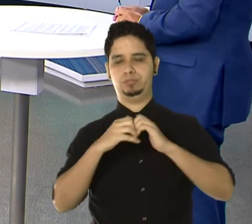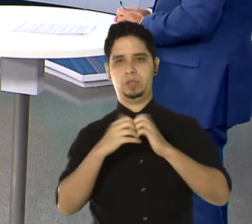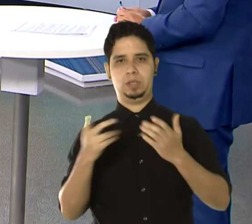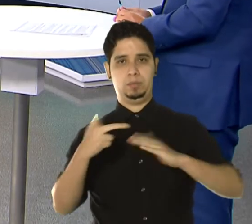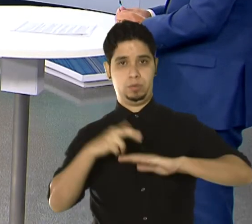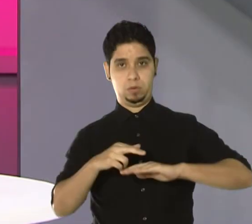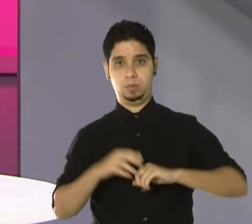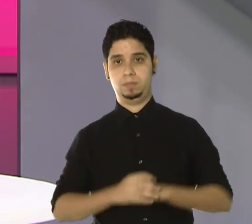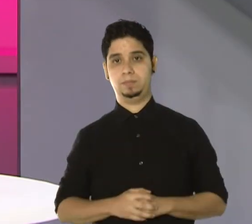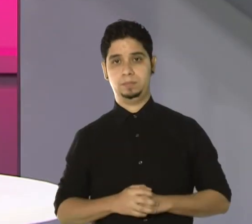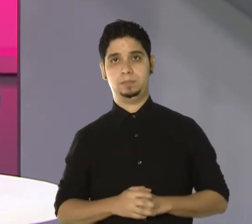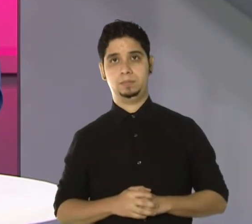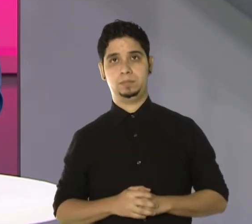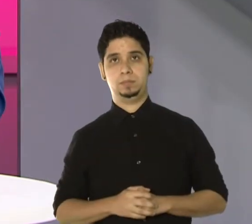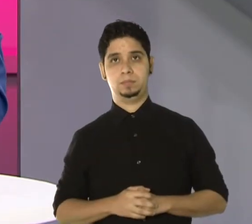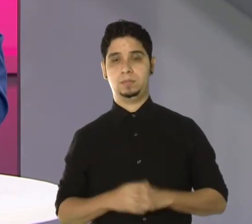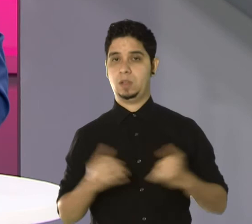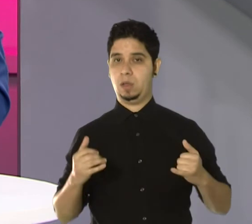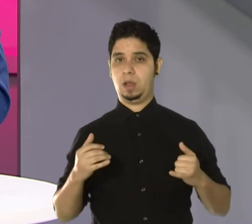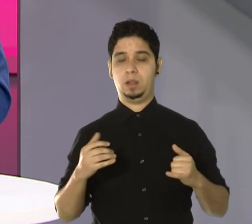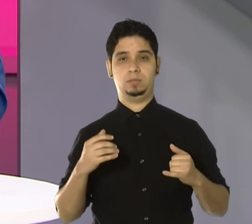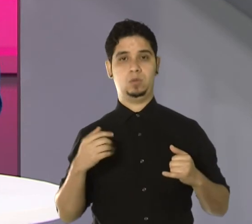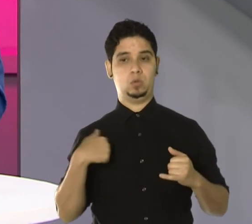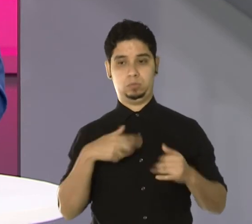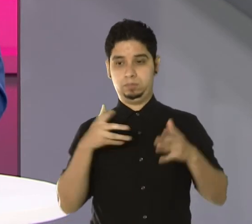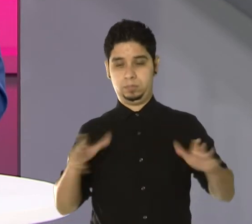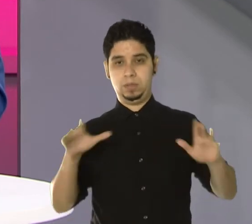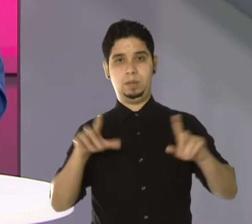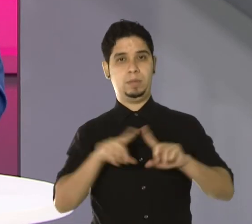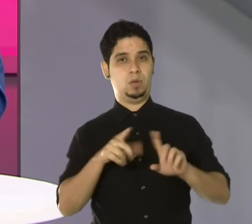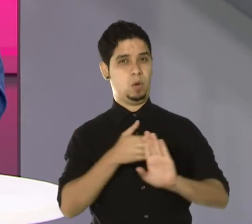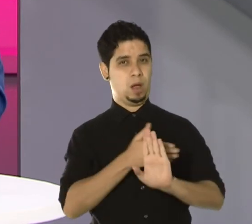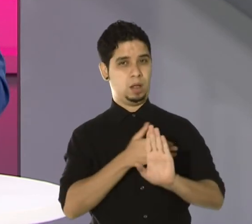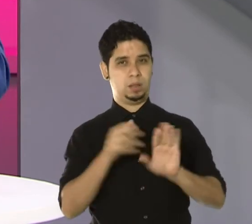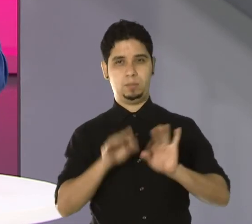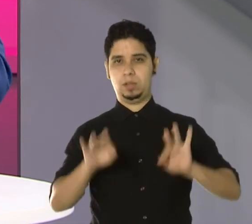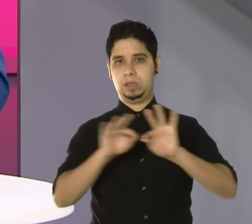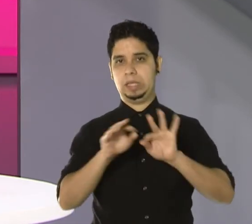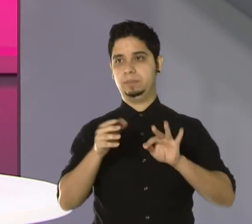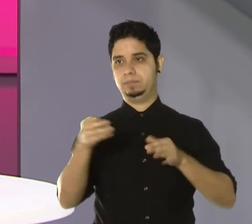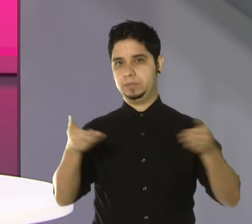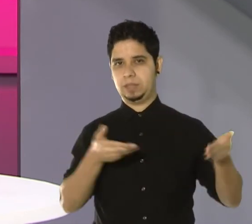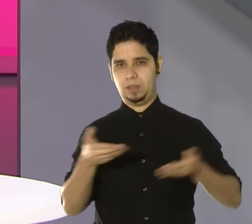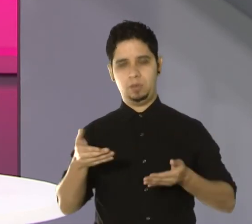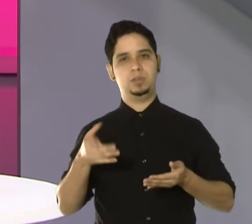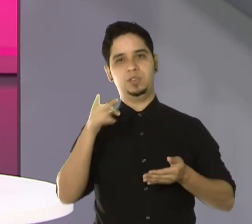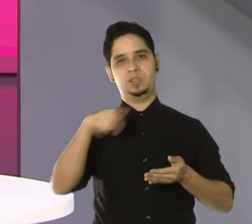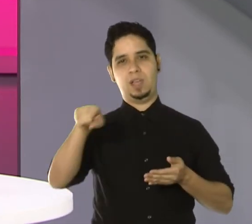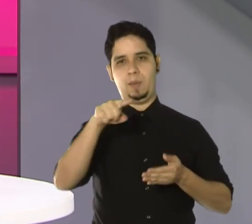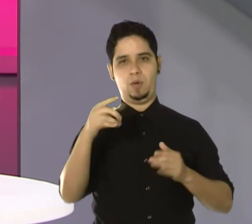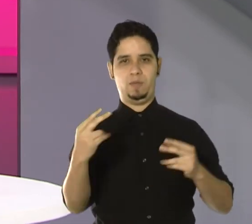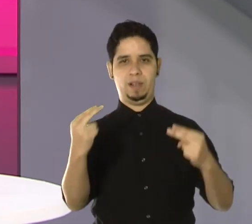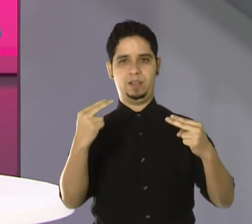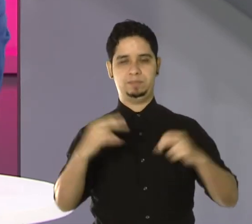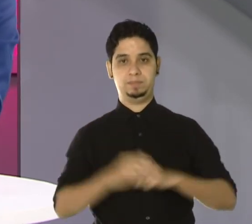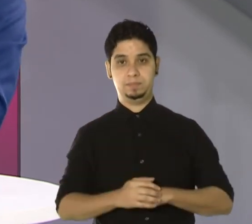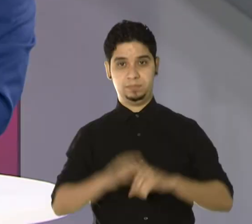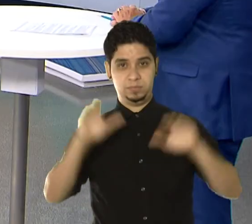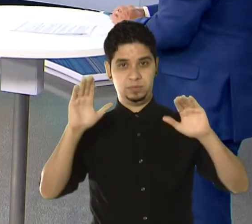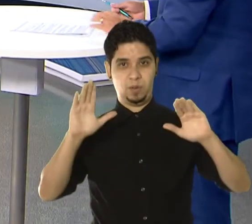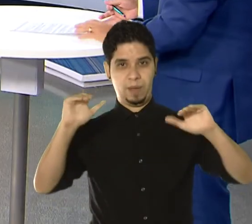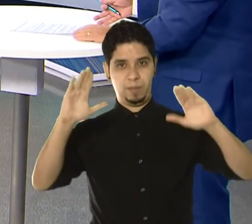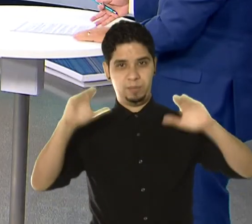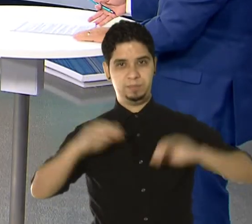Puerto Rico. De esta forma finalizamos, no sin antes pues agradecer a nuestros invitados y a ustedes por su sintonía. Nos vemos.